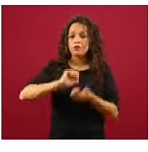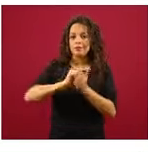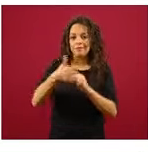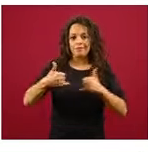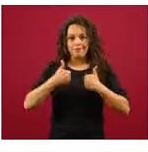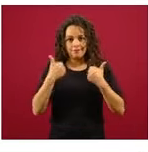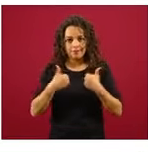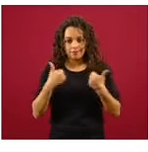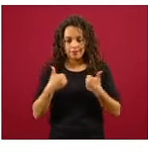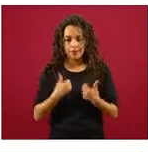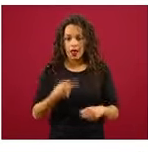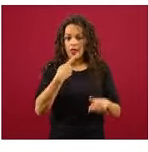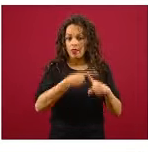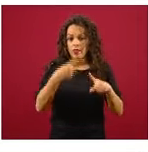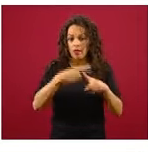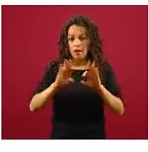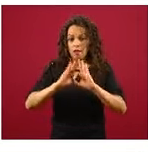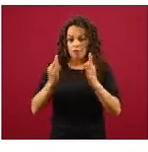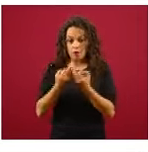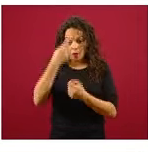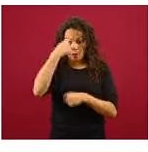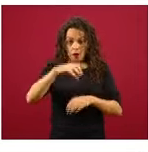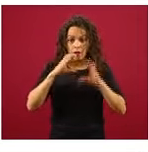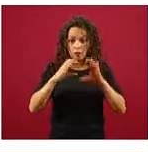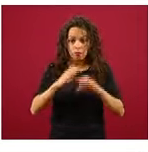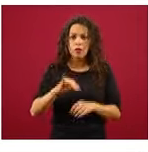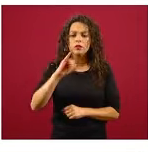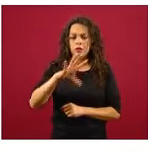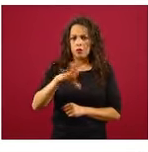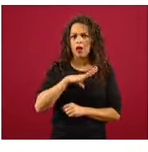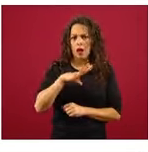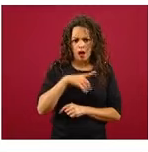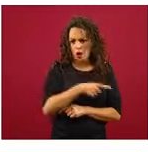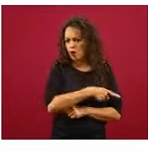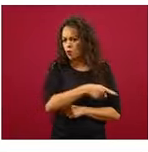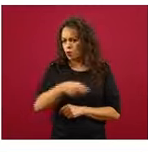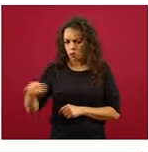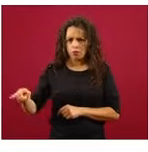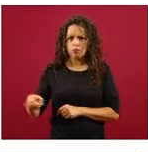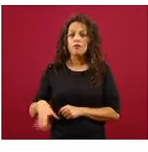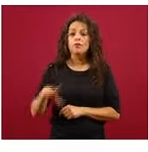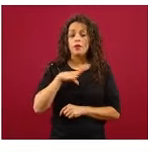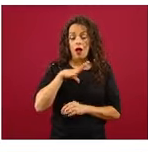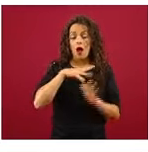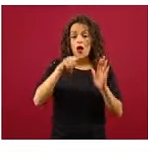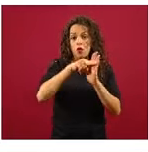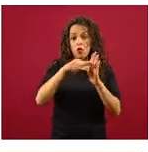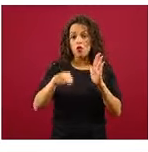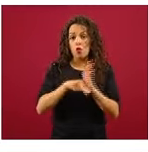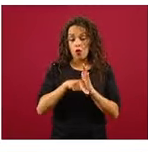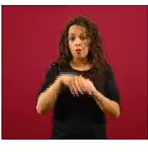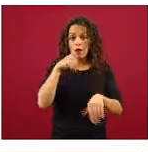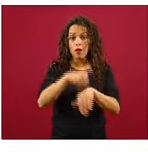están igualmente disponibles para la población adolescente. Esto está amparado en la normativa, en la norma